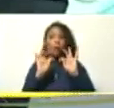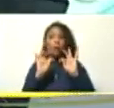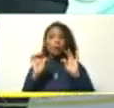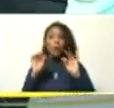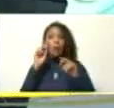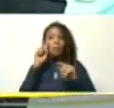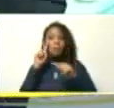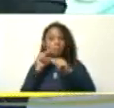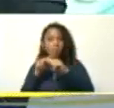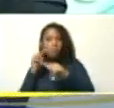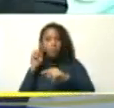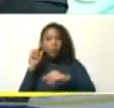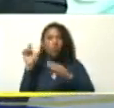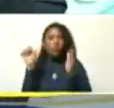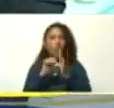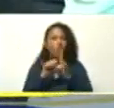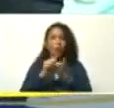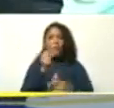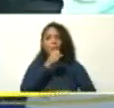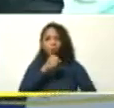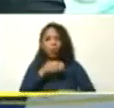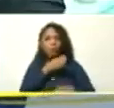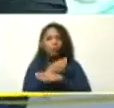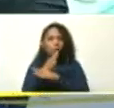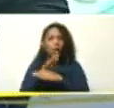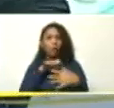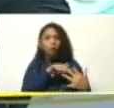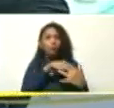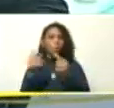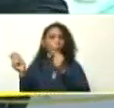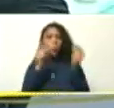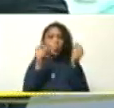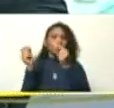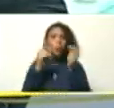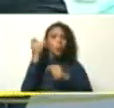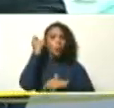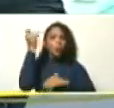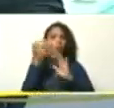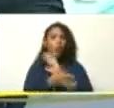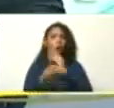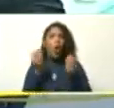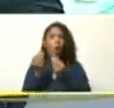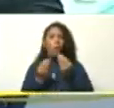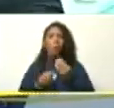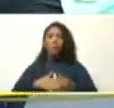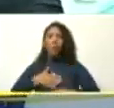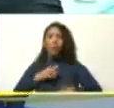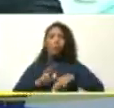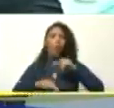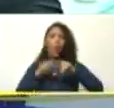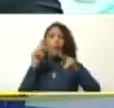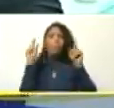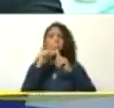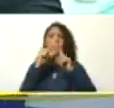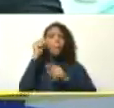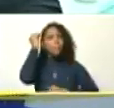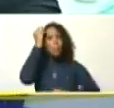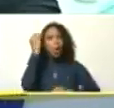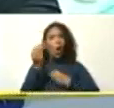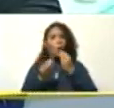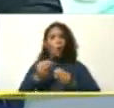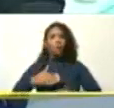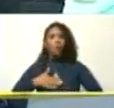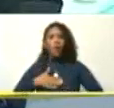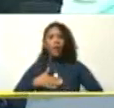dónde está allí el periodismo, dónde está allí la batalla de las ideas y cómo se puede construir palabra, pensamiento, cómo se puede